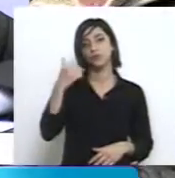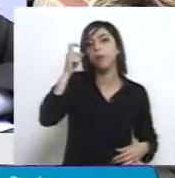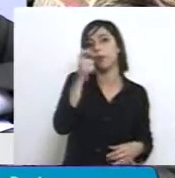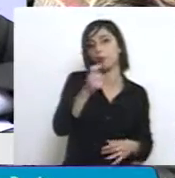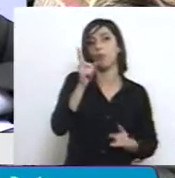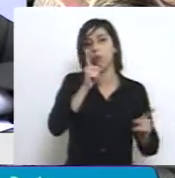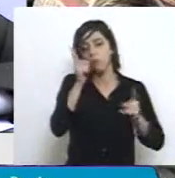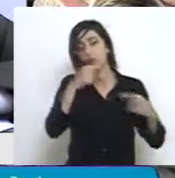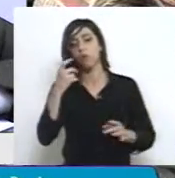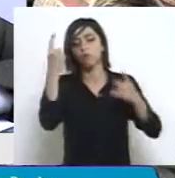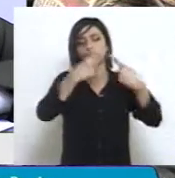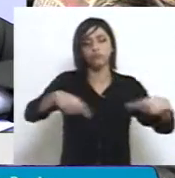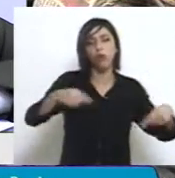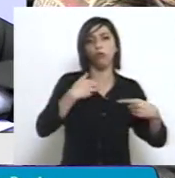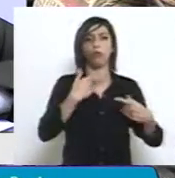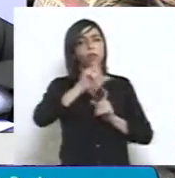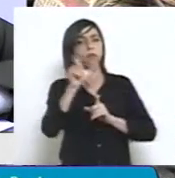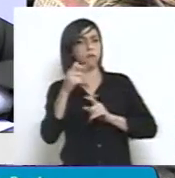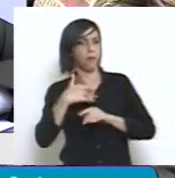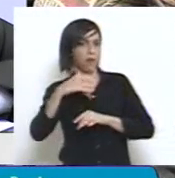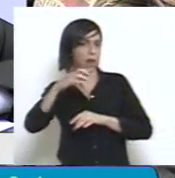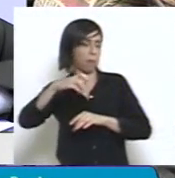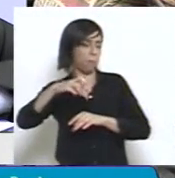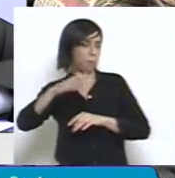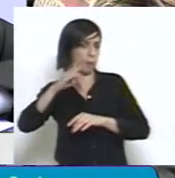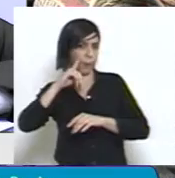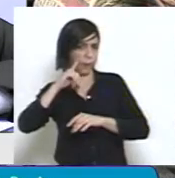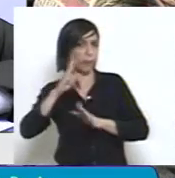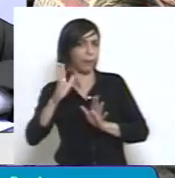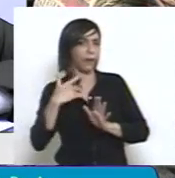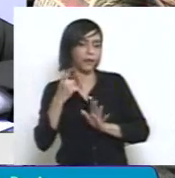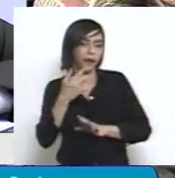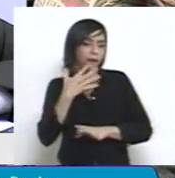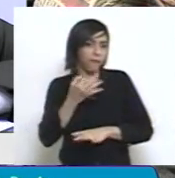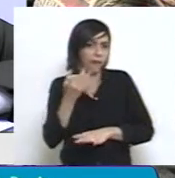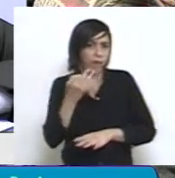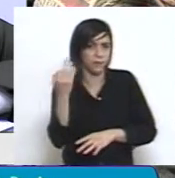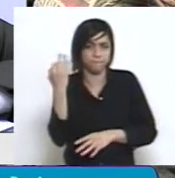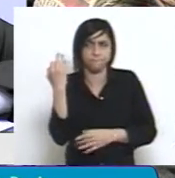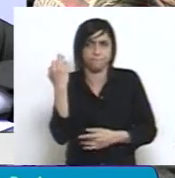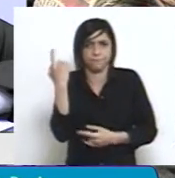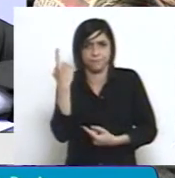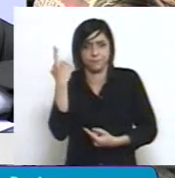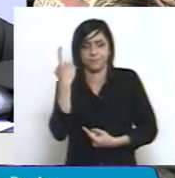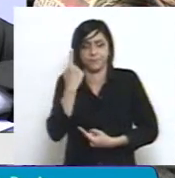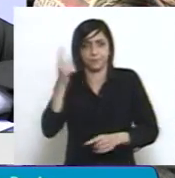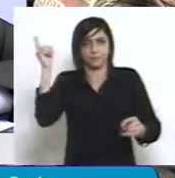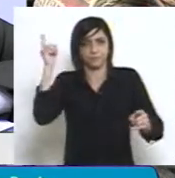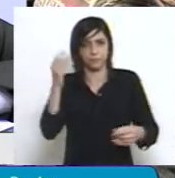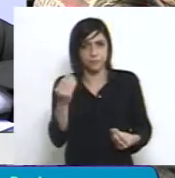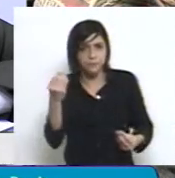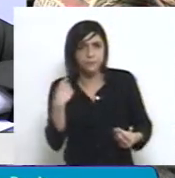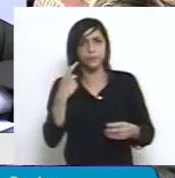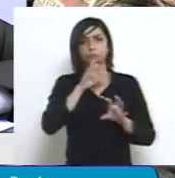Parte del tiempo fiscal, provincias, inédito, el nivel de transferencias de recursos totales que reciben